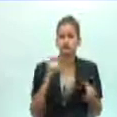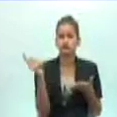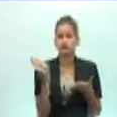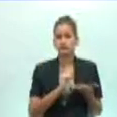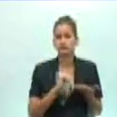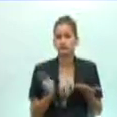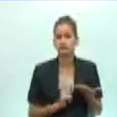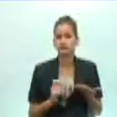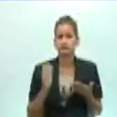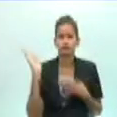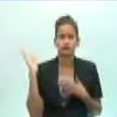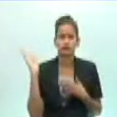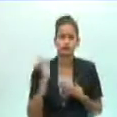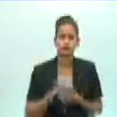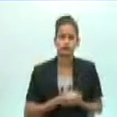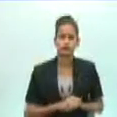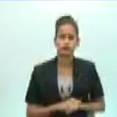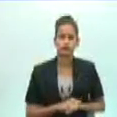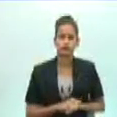nota.